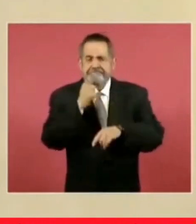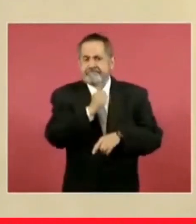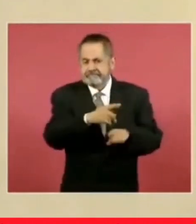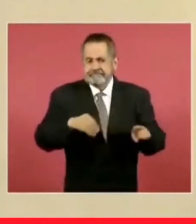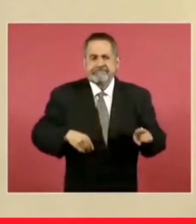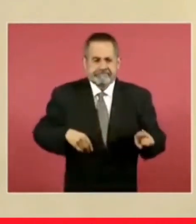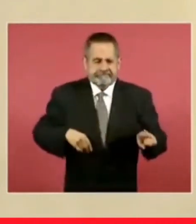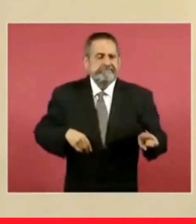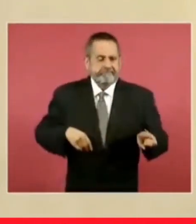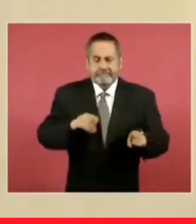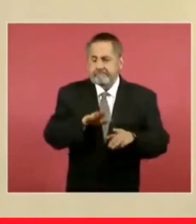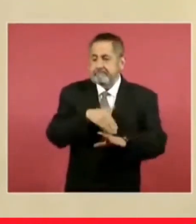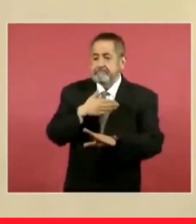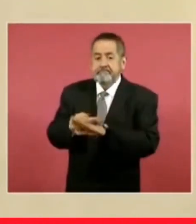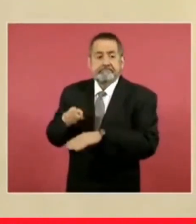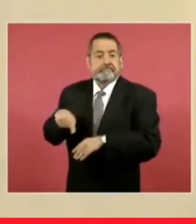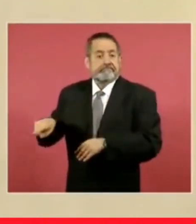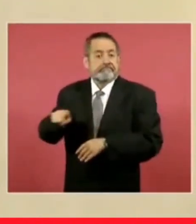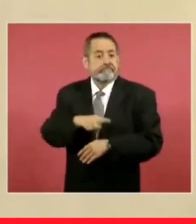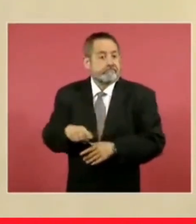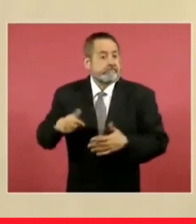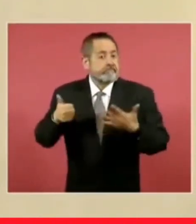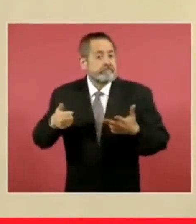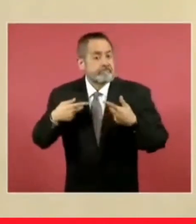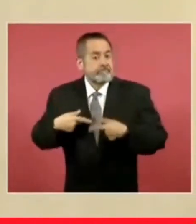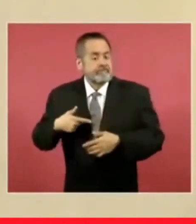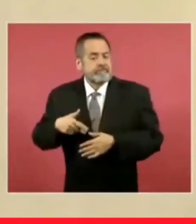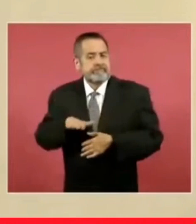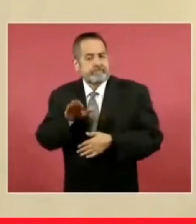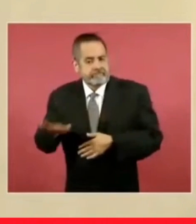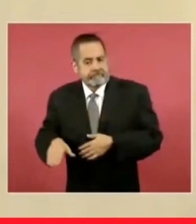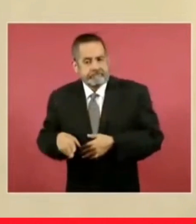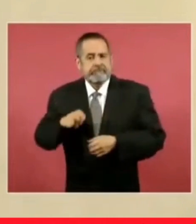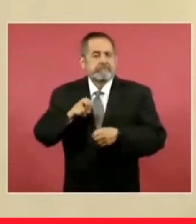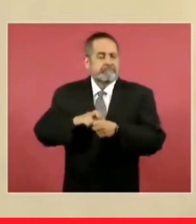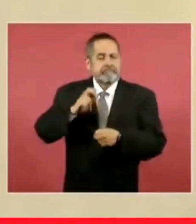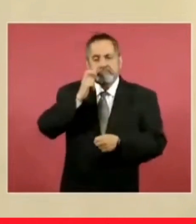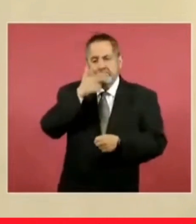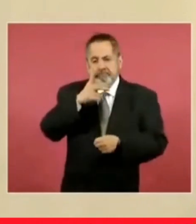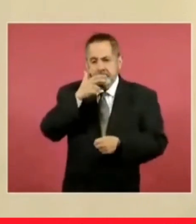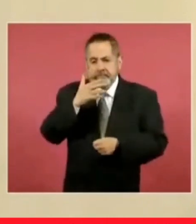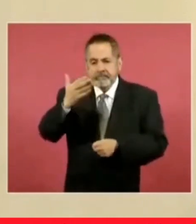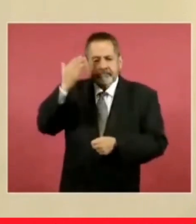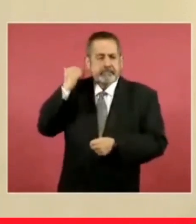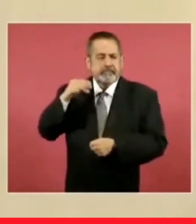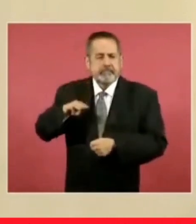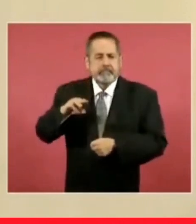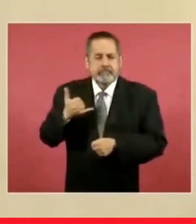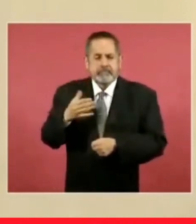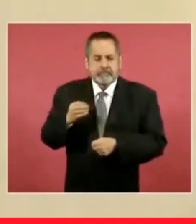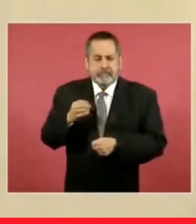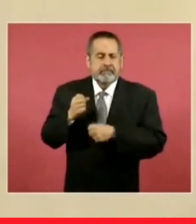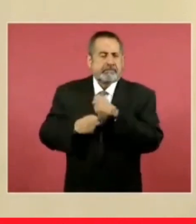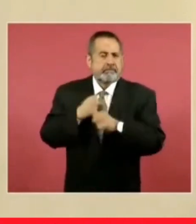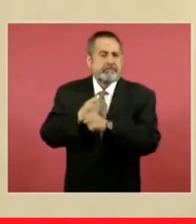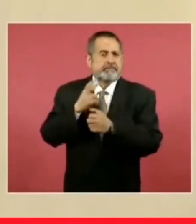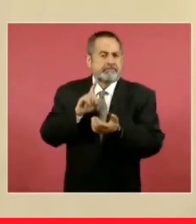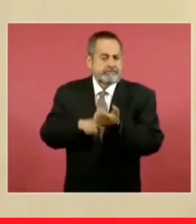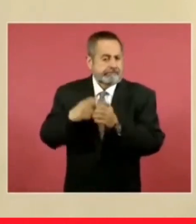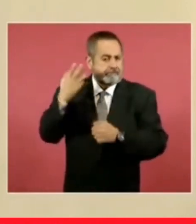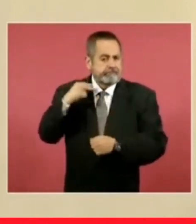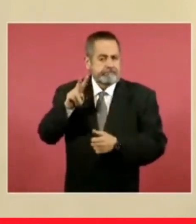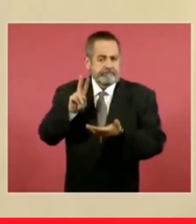cometido en agravio de seis integrantes de una familia en Ciudad Juárez chihuagua en mayo del 2020 eh De acuerdo a las